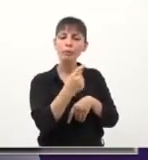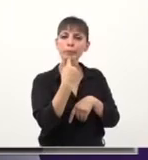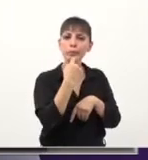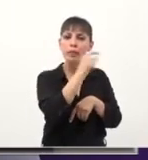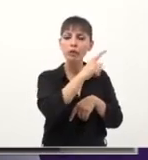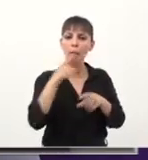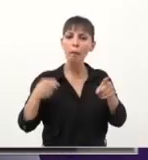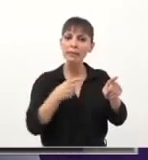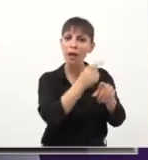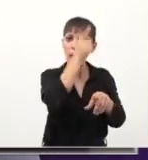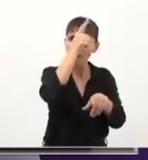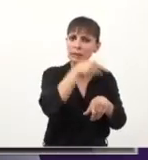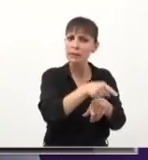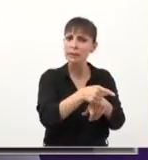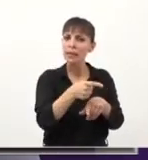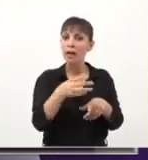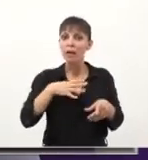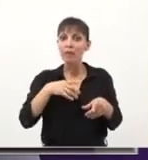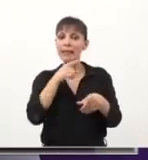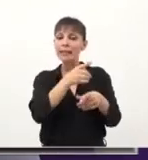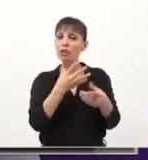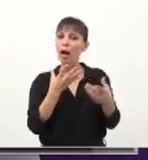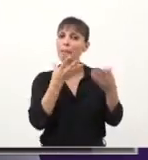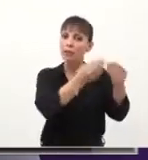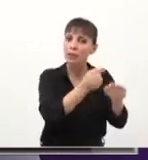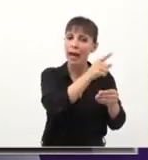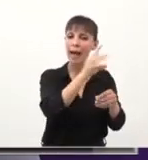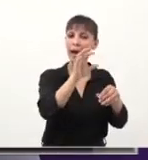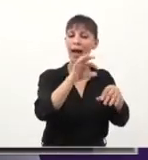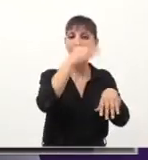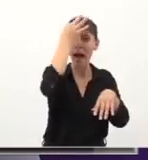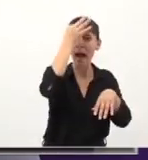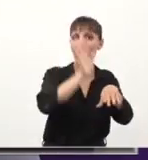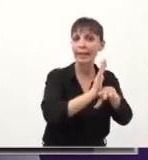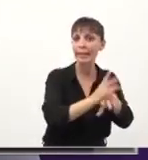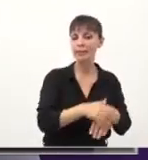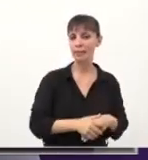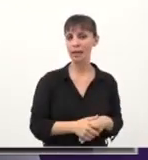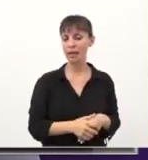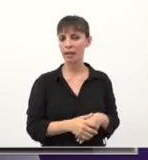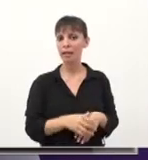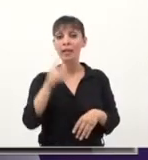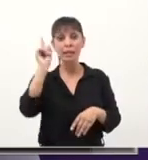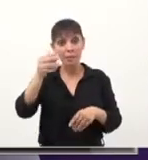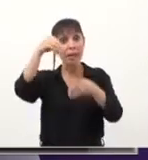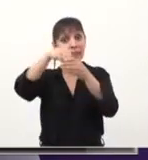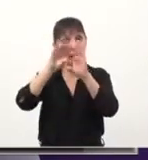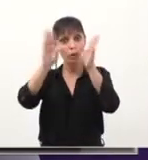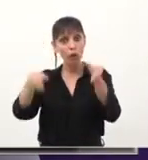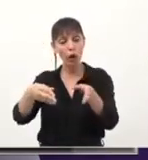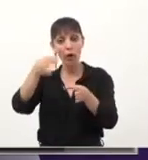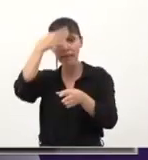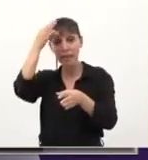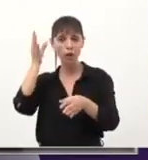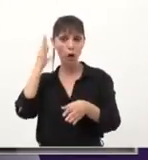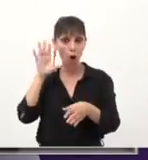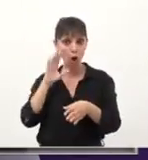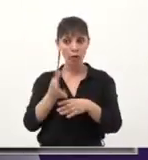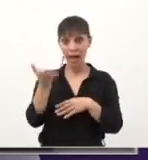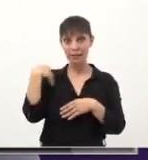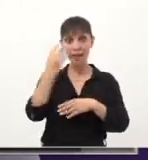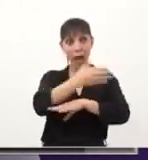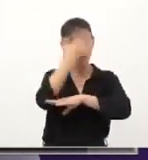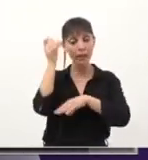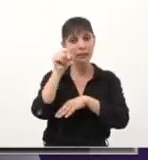hace falta es apoyar a ese artista. Y no solamente al artista callejero. Pasa en el Teatro Colón. Ayer tuvo una audiencia de la legislatura